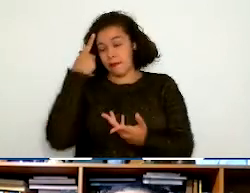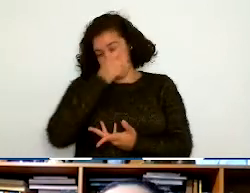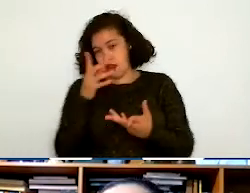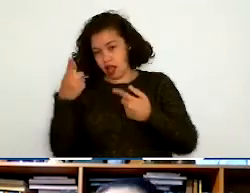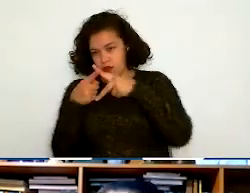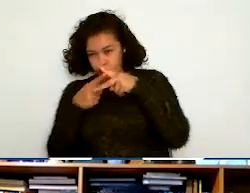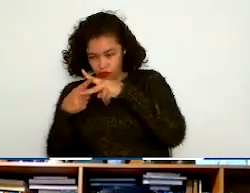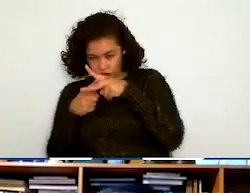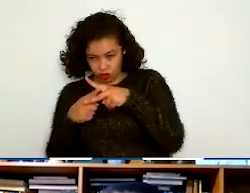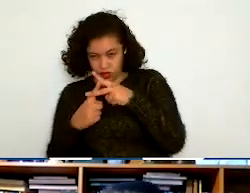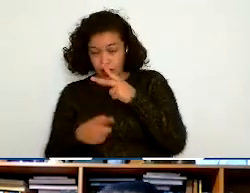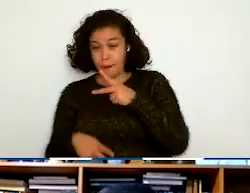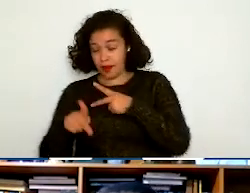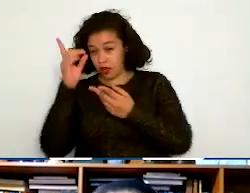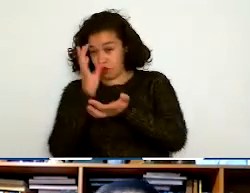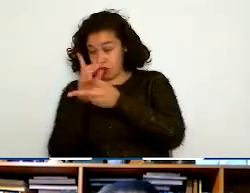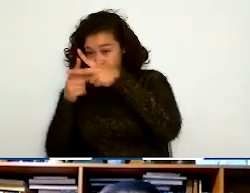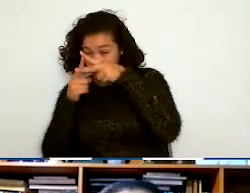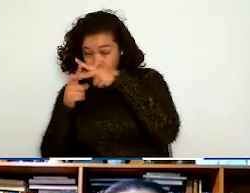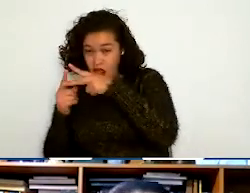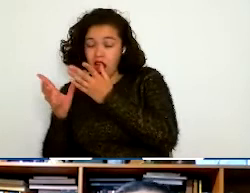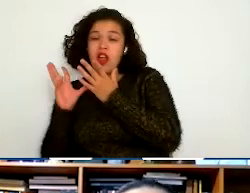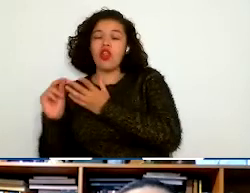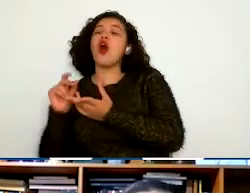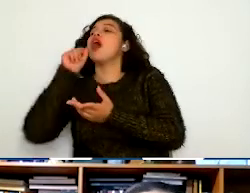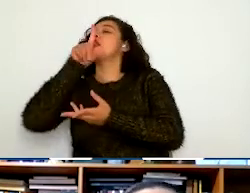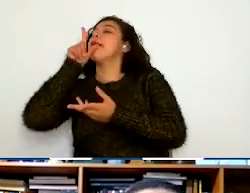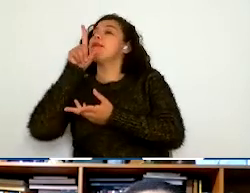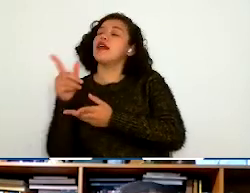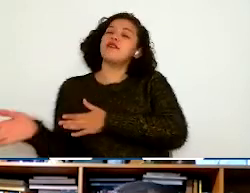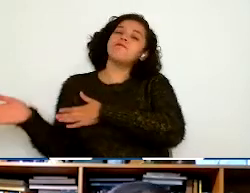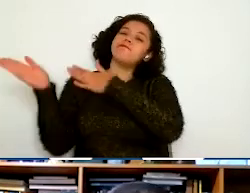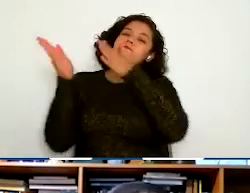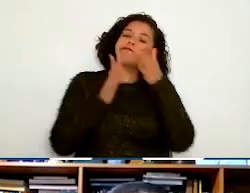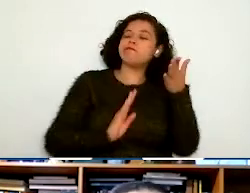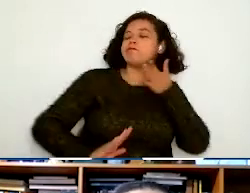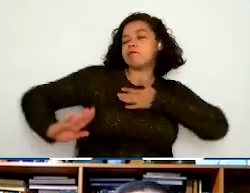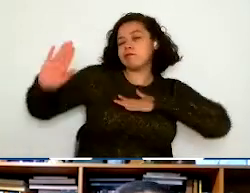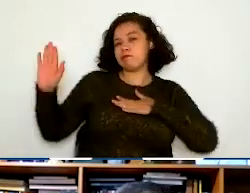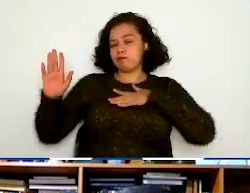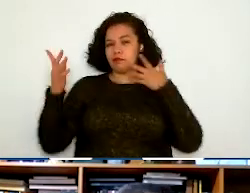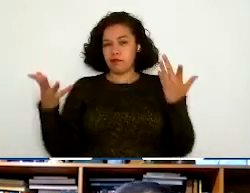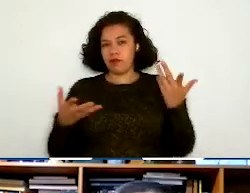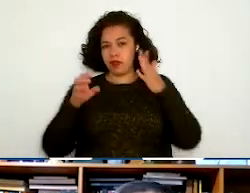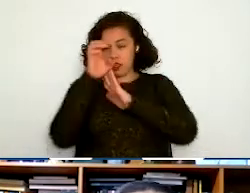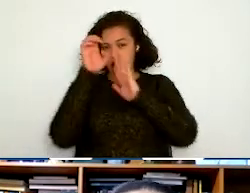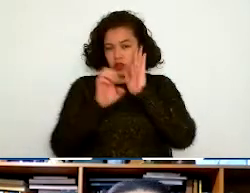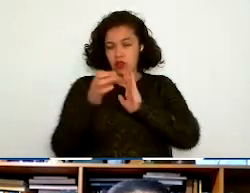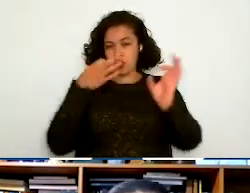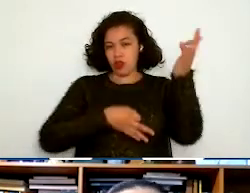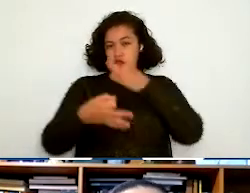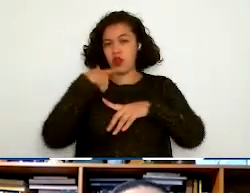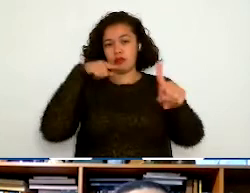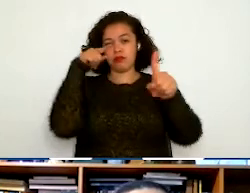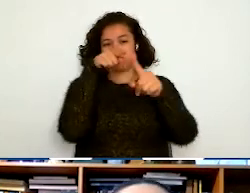Pero no solo quedarnos ahí, sino que esto sea con un compromiso ético de que todo esto es con la